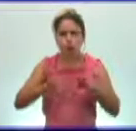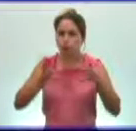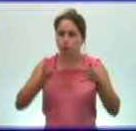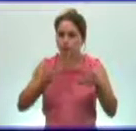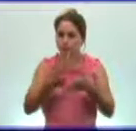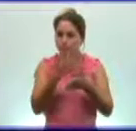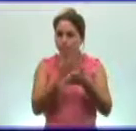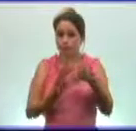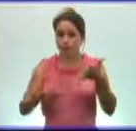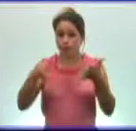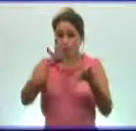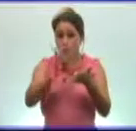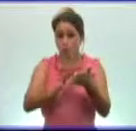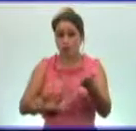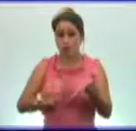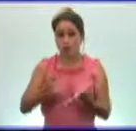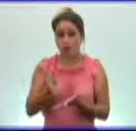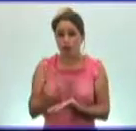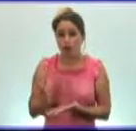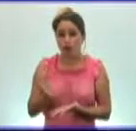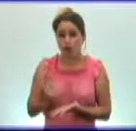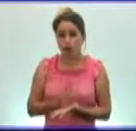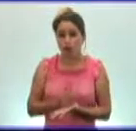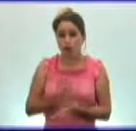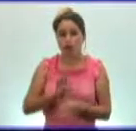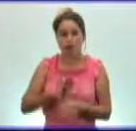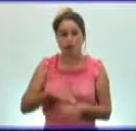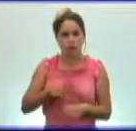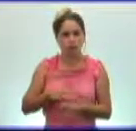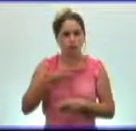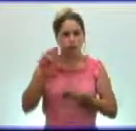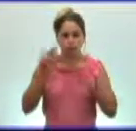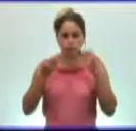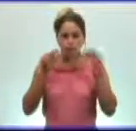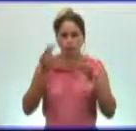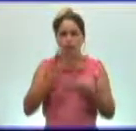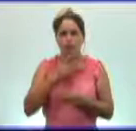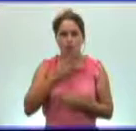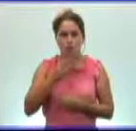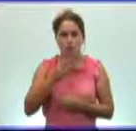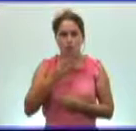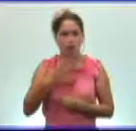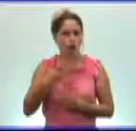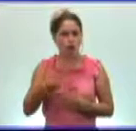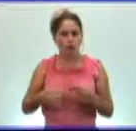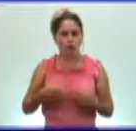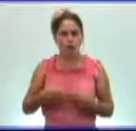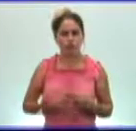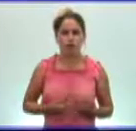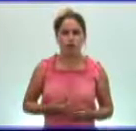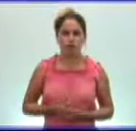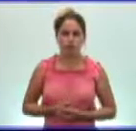tabla en sus cuadernos de trabajo y después analizaremos las respuestas como debieron haber quedado.